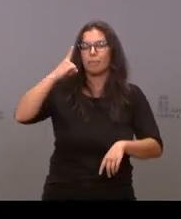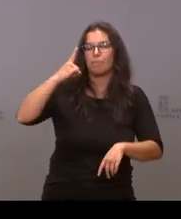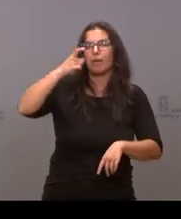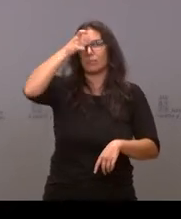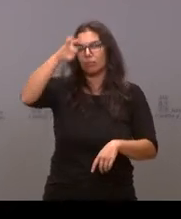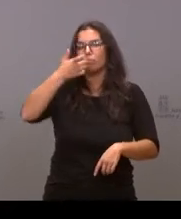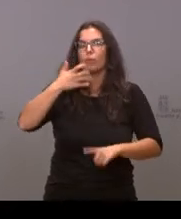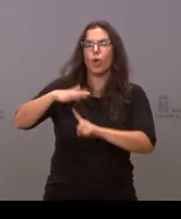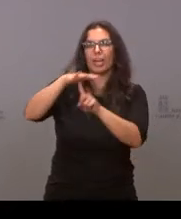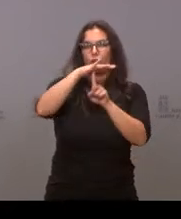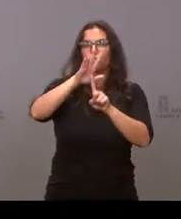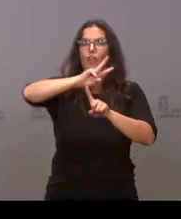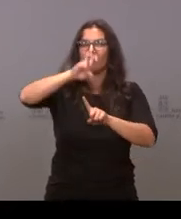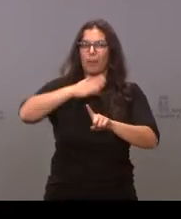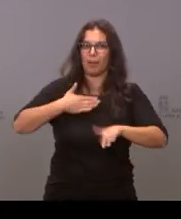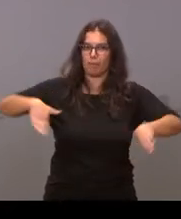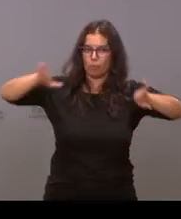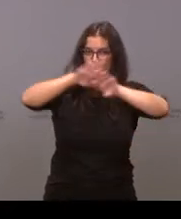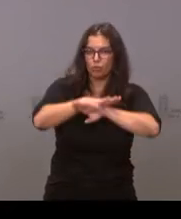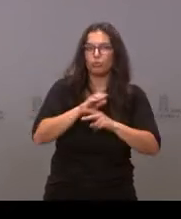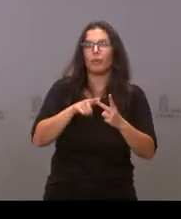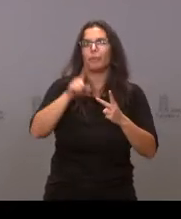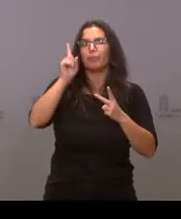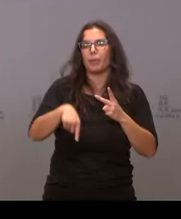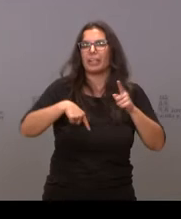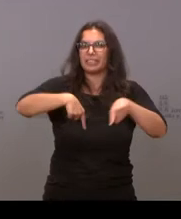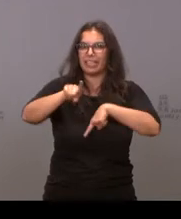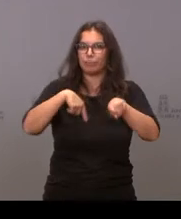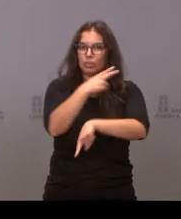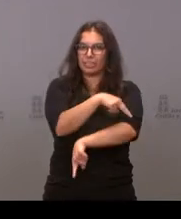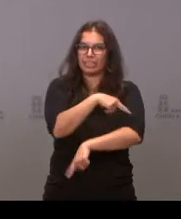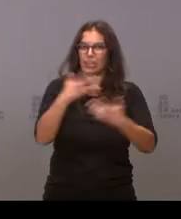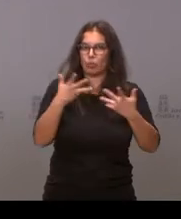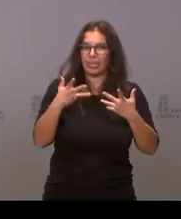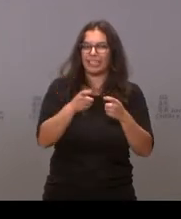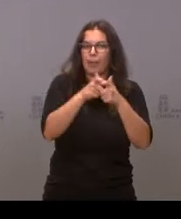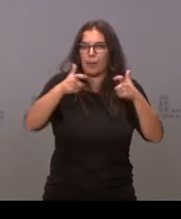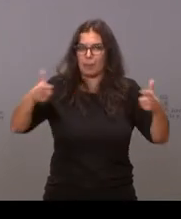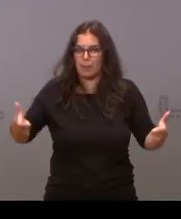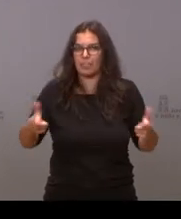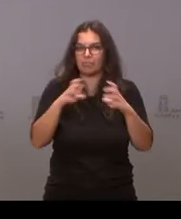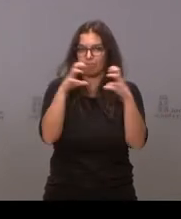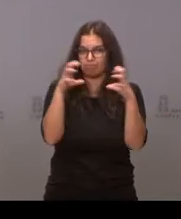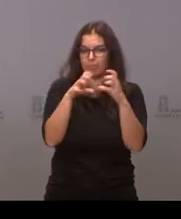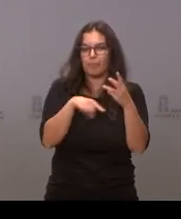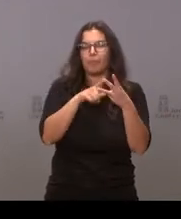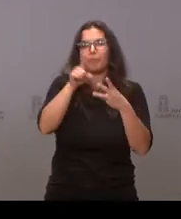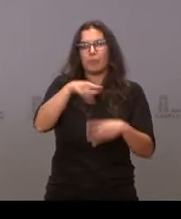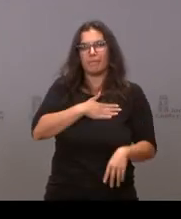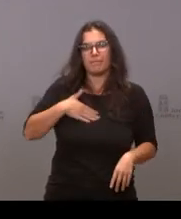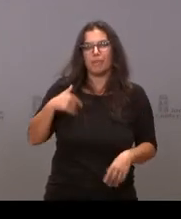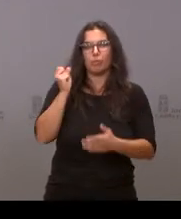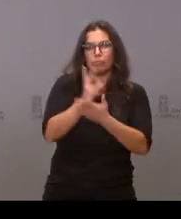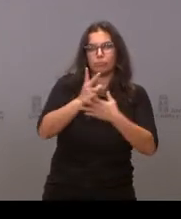nocturno también incrementando el número de transporte sanitario urgente queremos apostar y mejorar